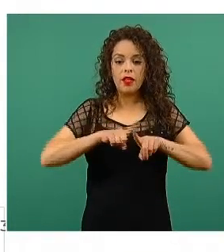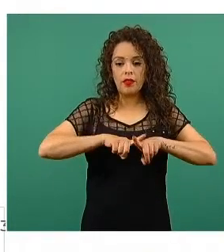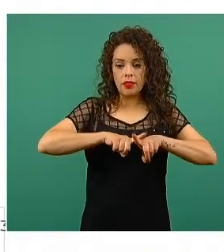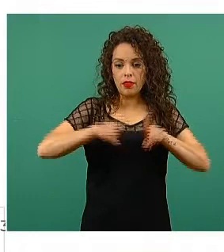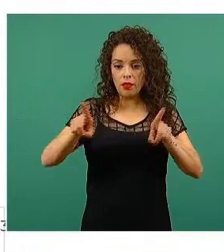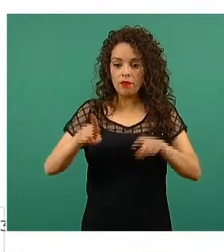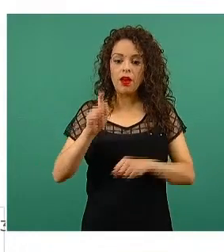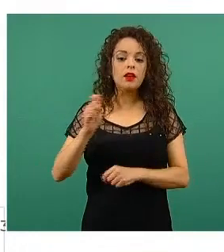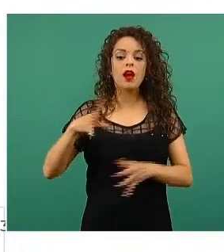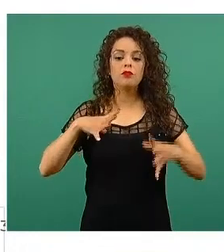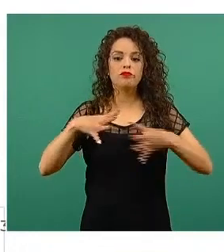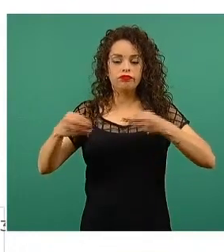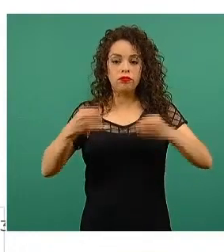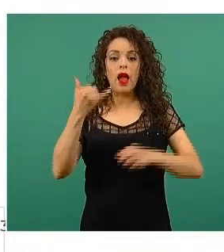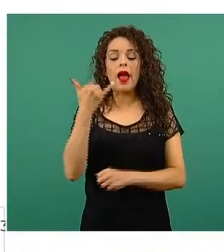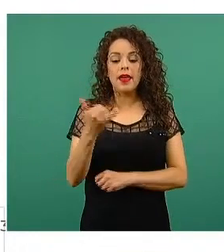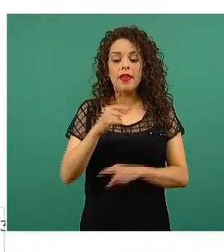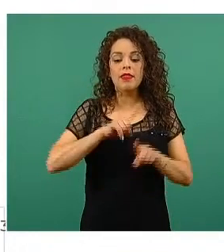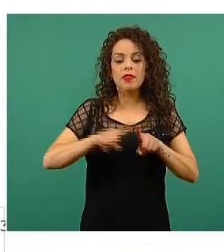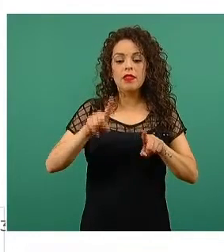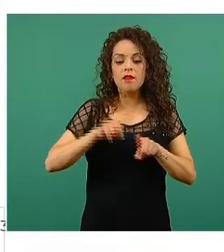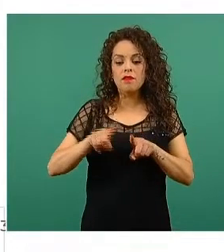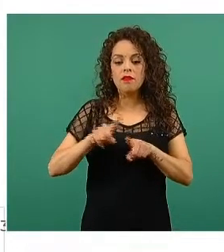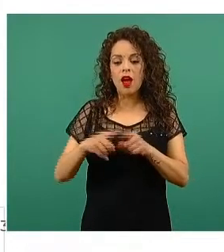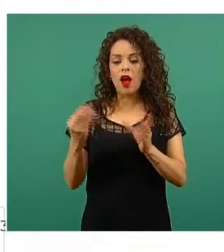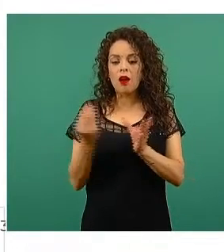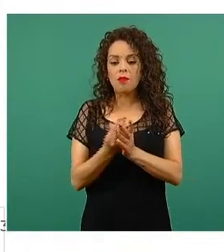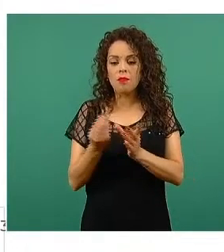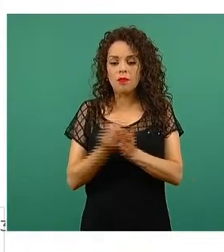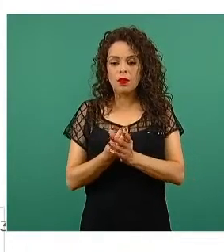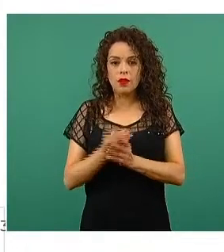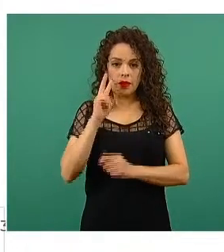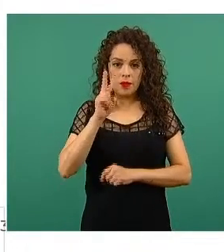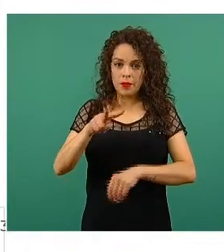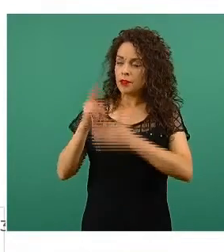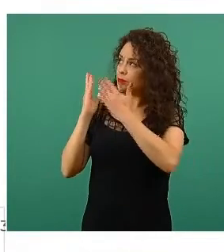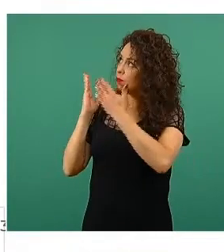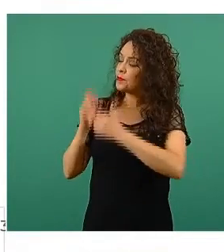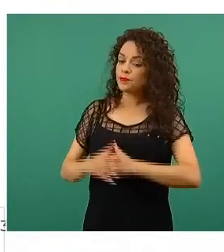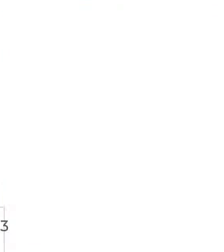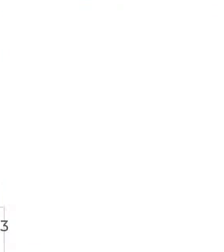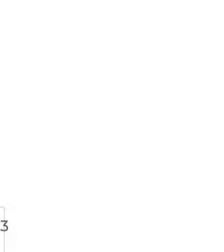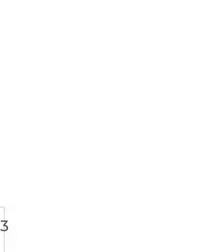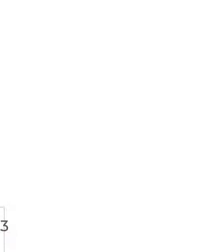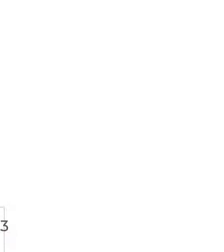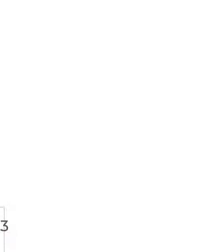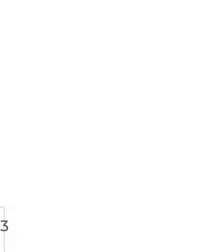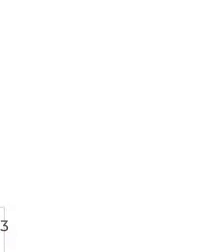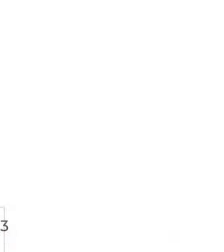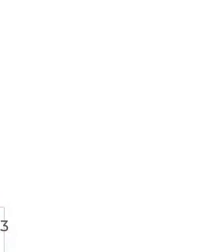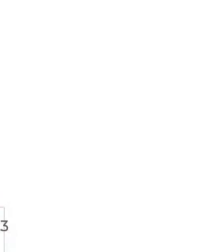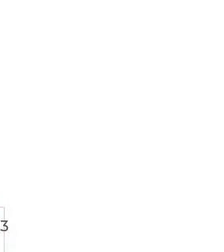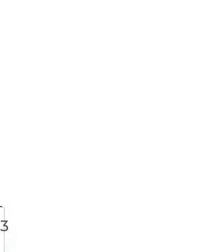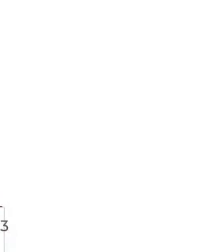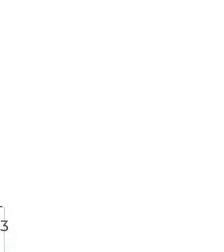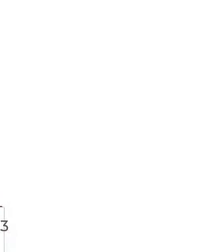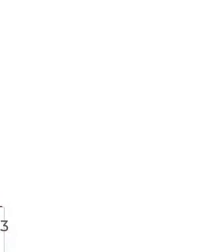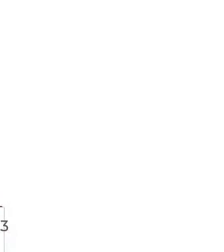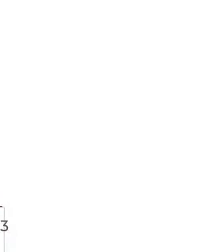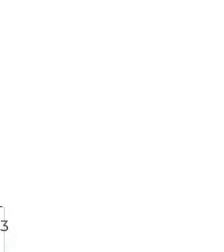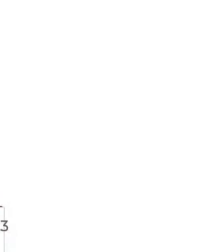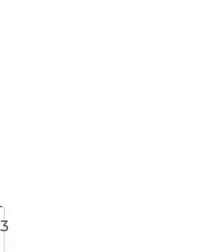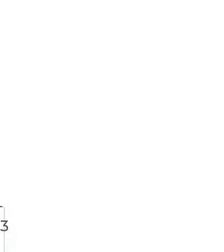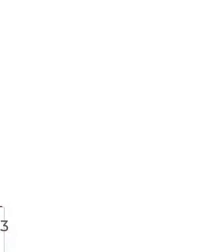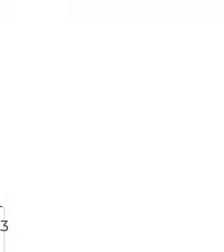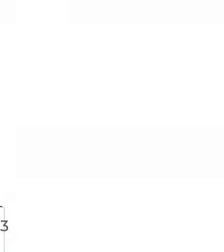diferentes y los diferentes momentos que hemos vivido y que el doctor Alomía también explicó.